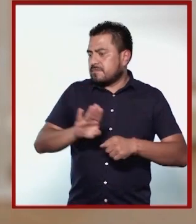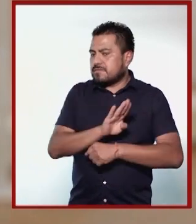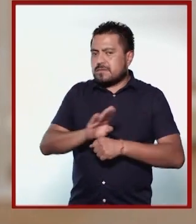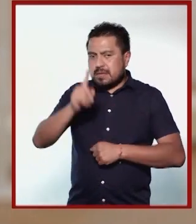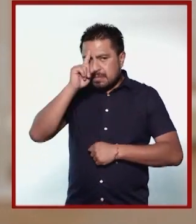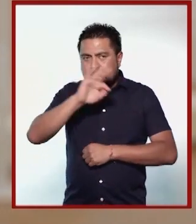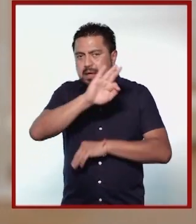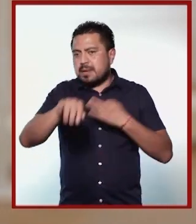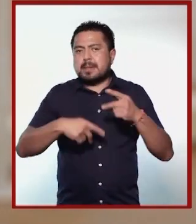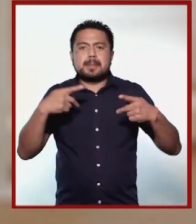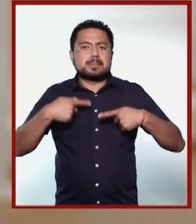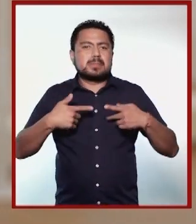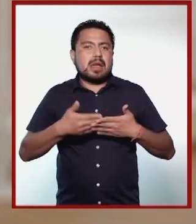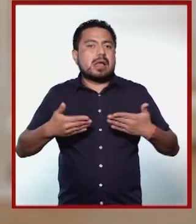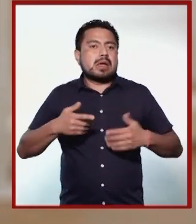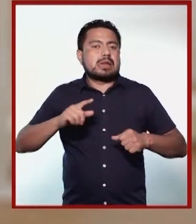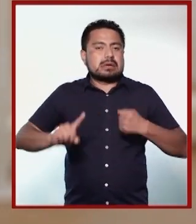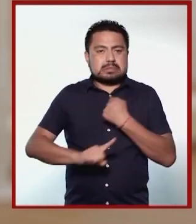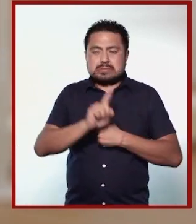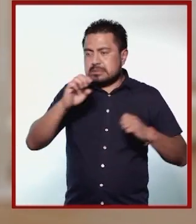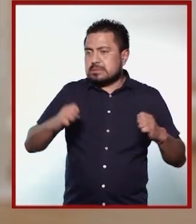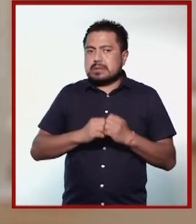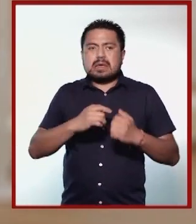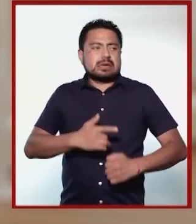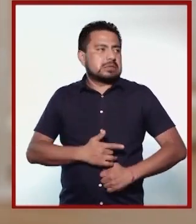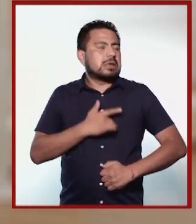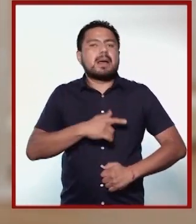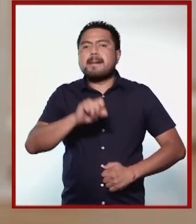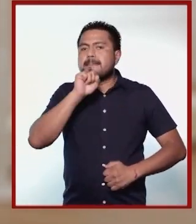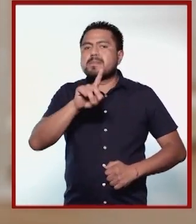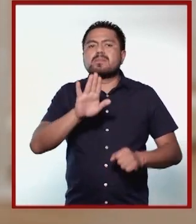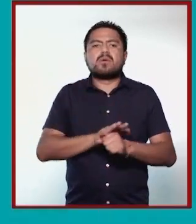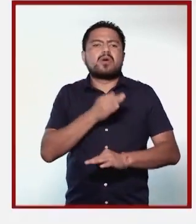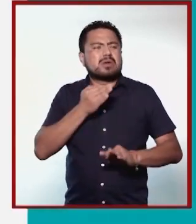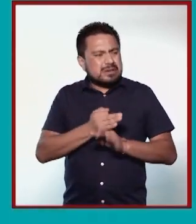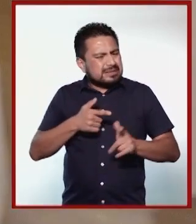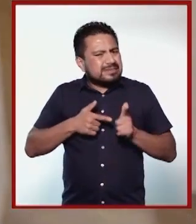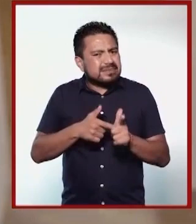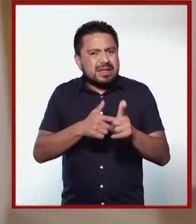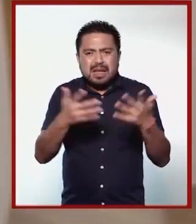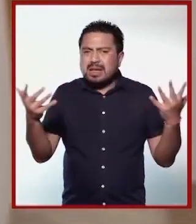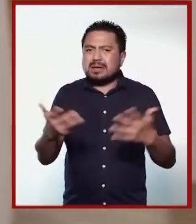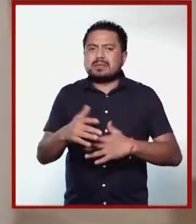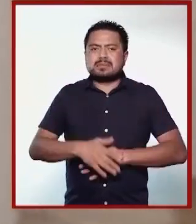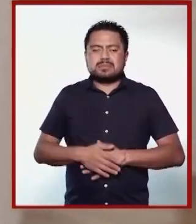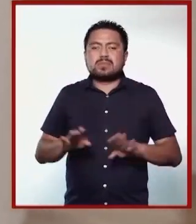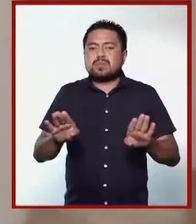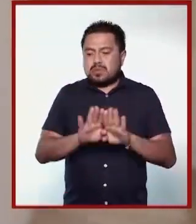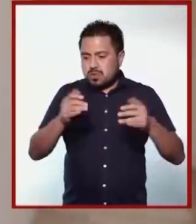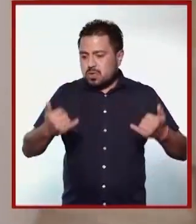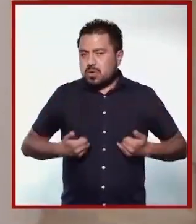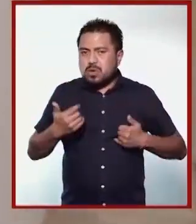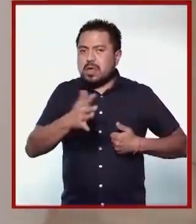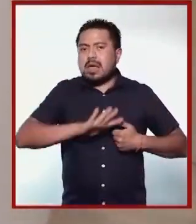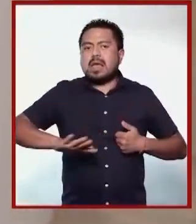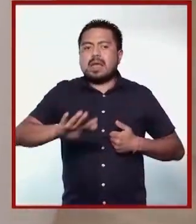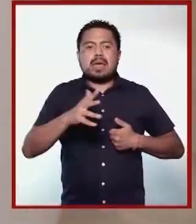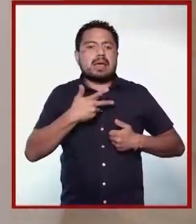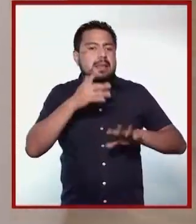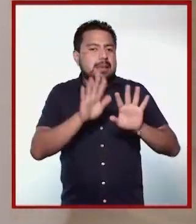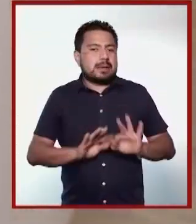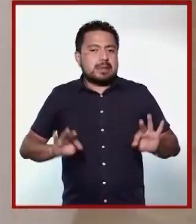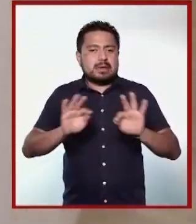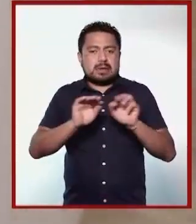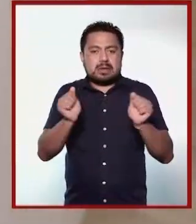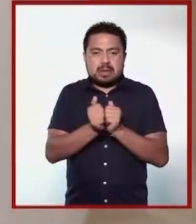y los demás en momentos de crisis y se siente tan bien, ¿por qué no seguir haciéndolo? Como jóvenes tenemos un rol muy importante